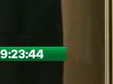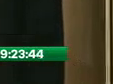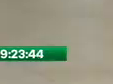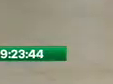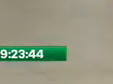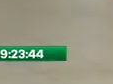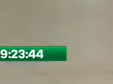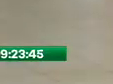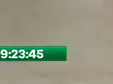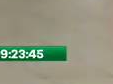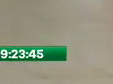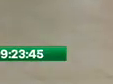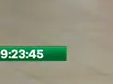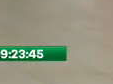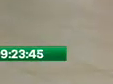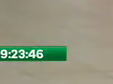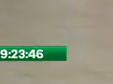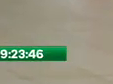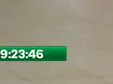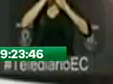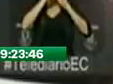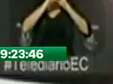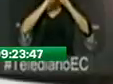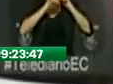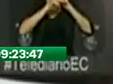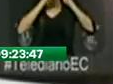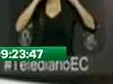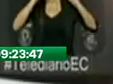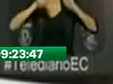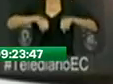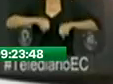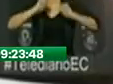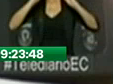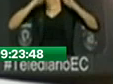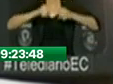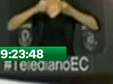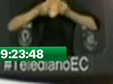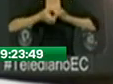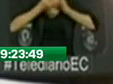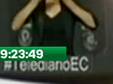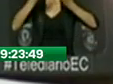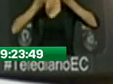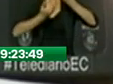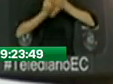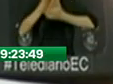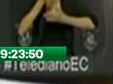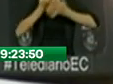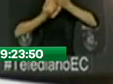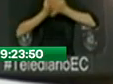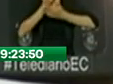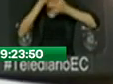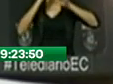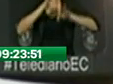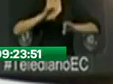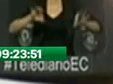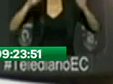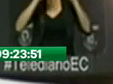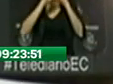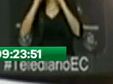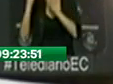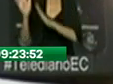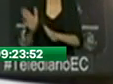exterior. Se analizan nuevas acciones. Podrán venir nuevas fases que permitan ir llegando de una